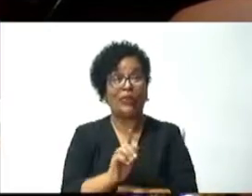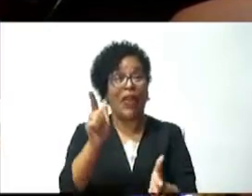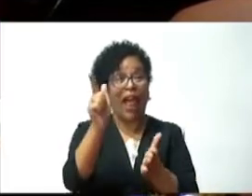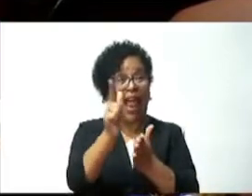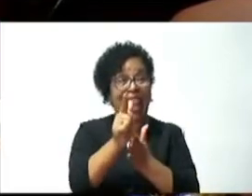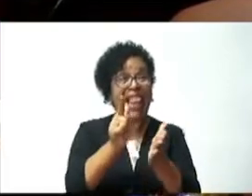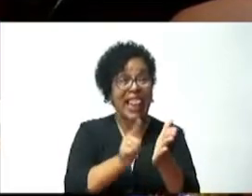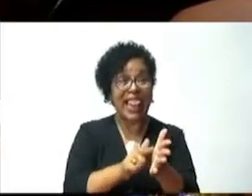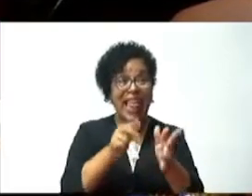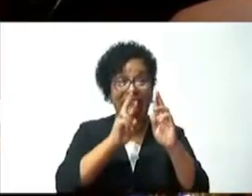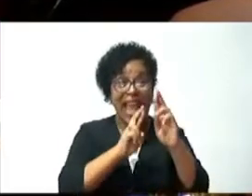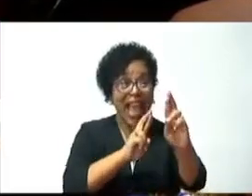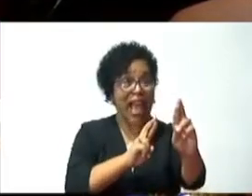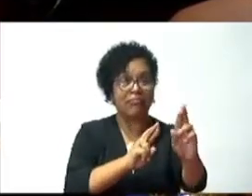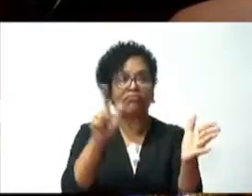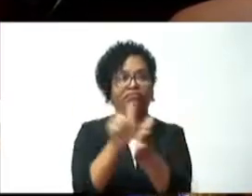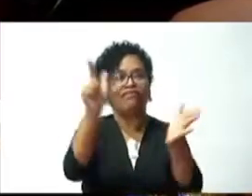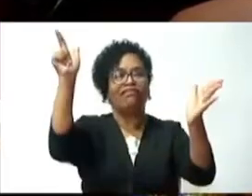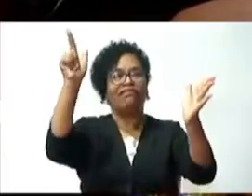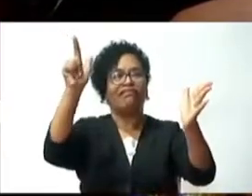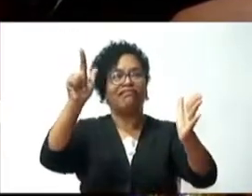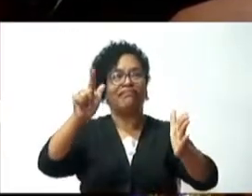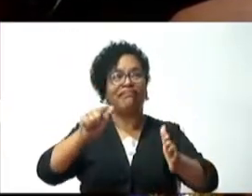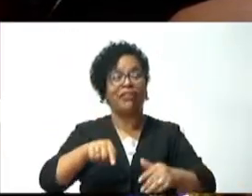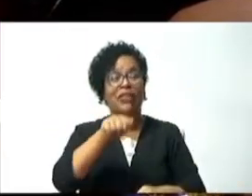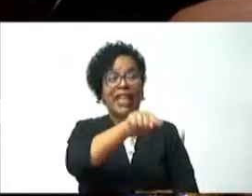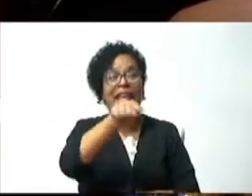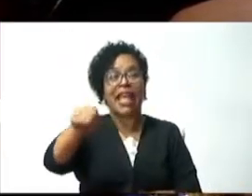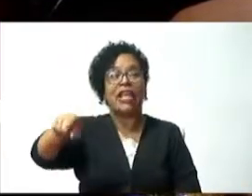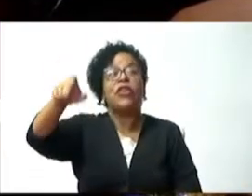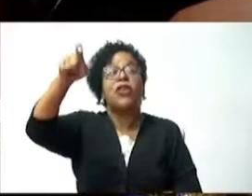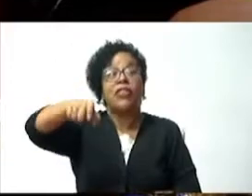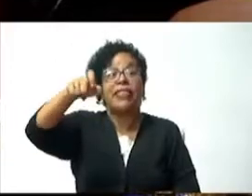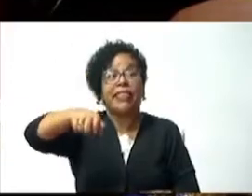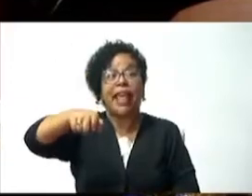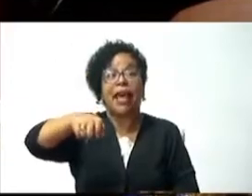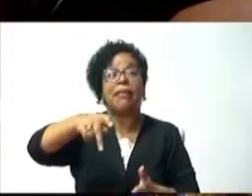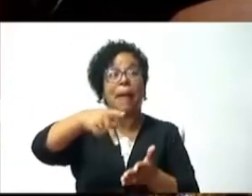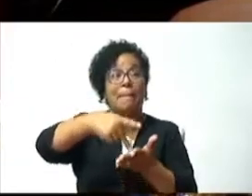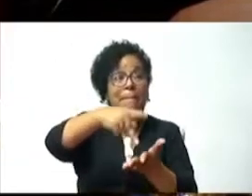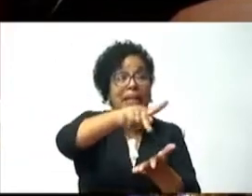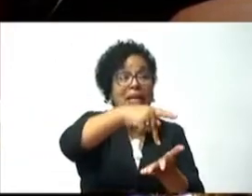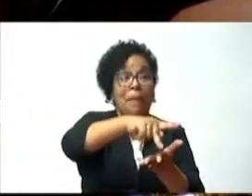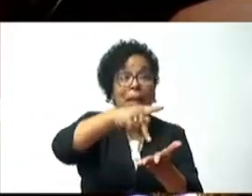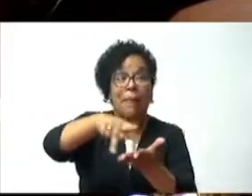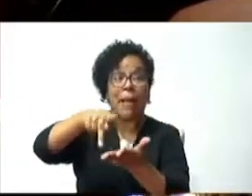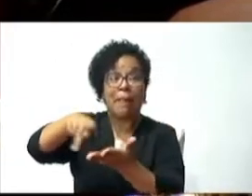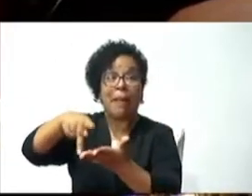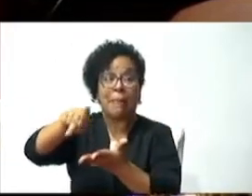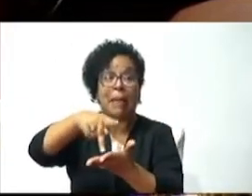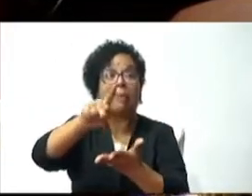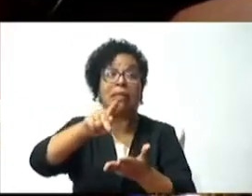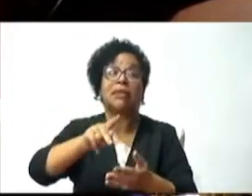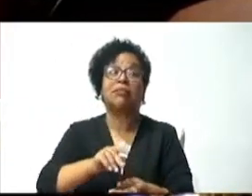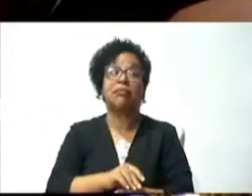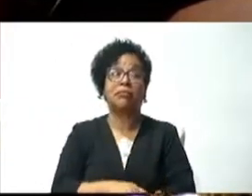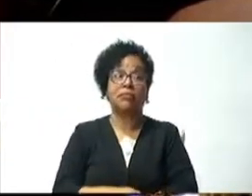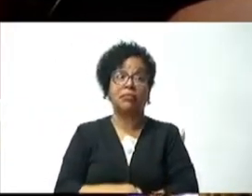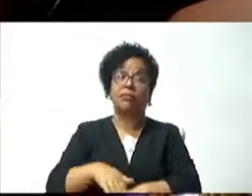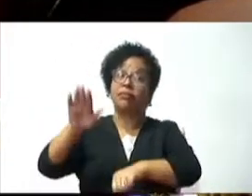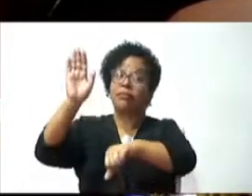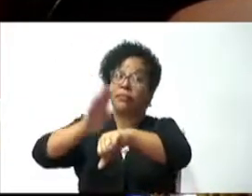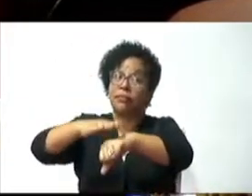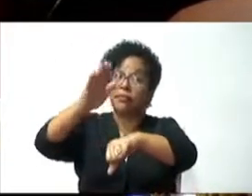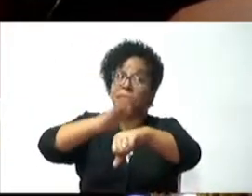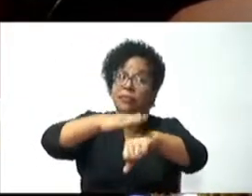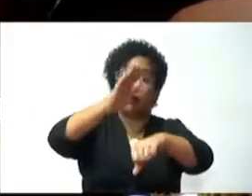puntos donde se hacen los chequeos. Así que, presidente de la República, al ministro